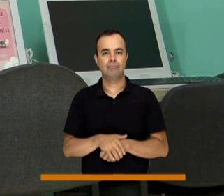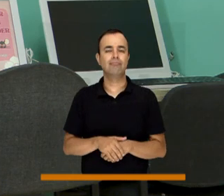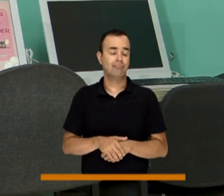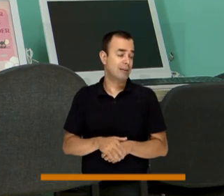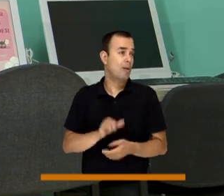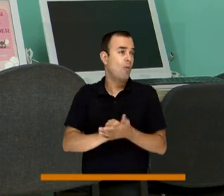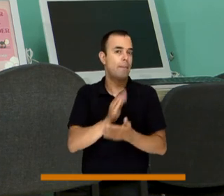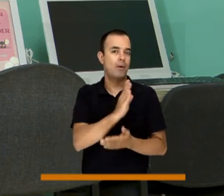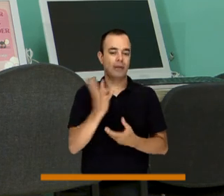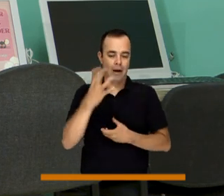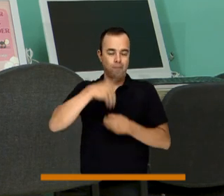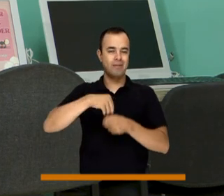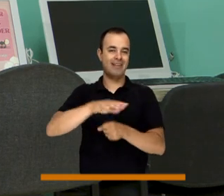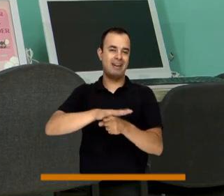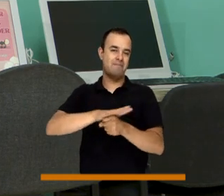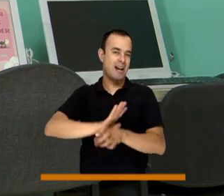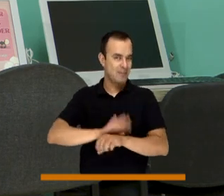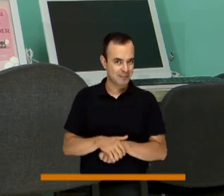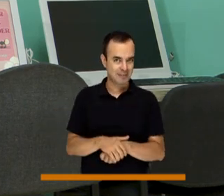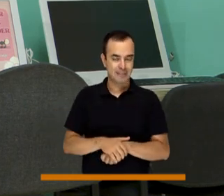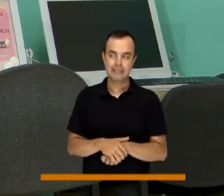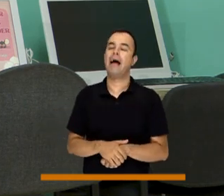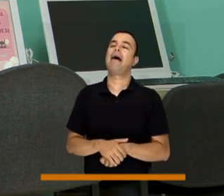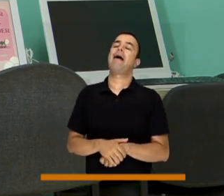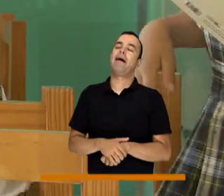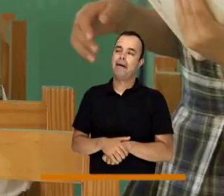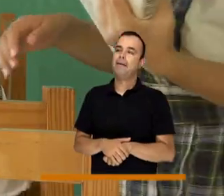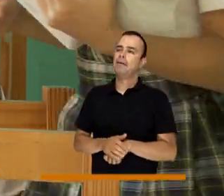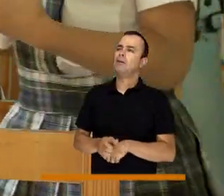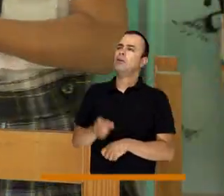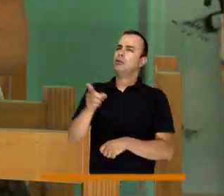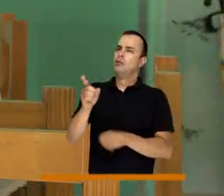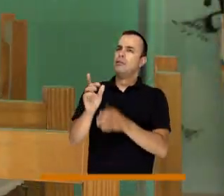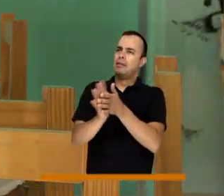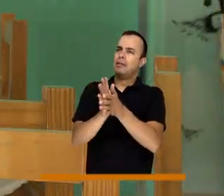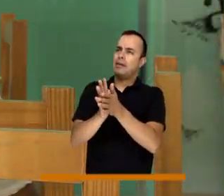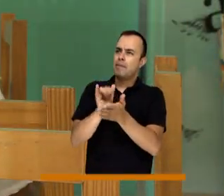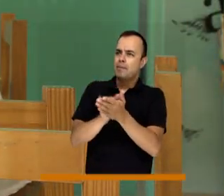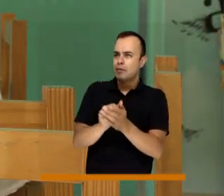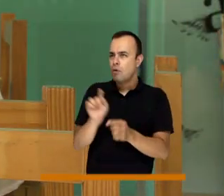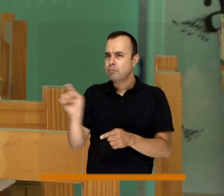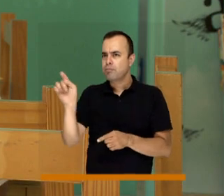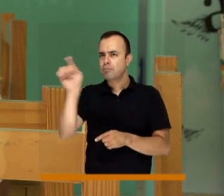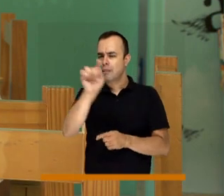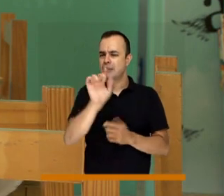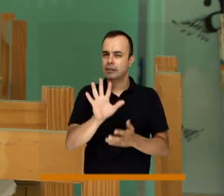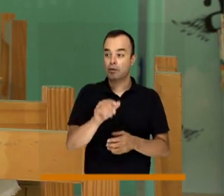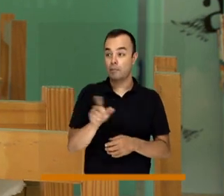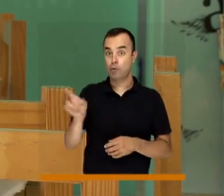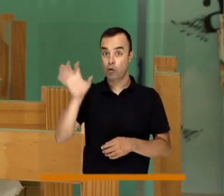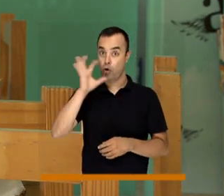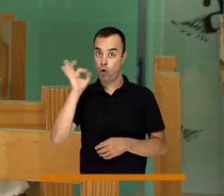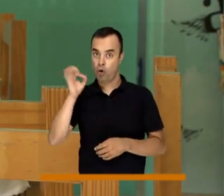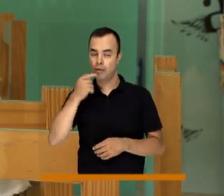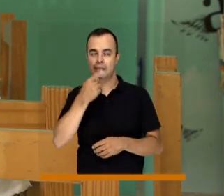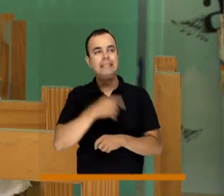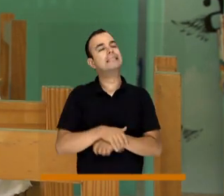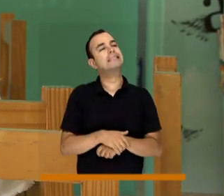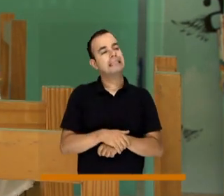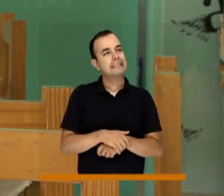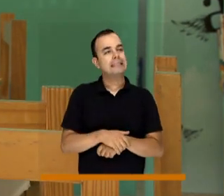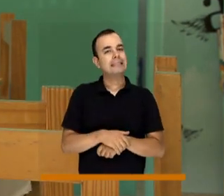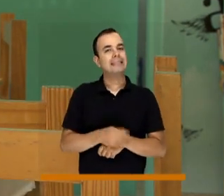los vecinos. Somos bibliotecas de barrio. Usted diría también que no es casualidad que sean estos sitios de la ciudad. Pero hay